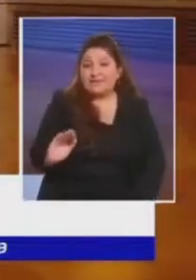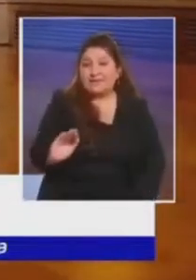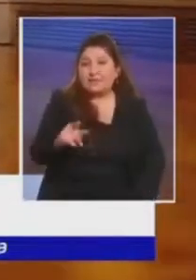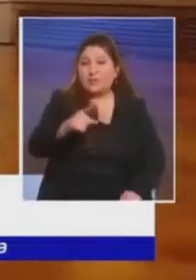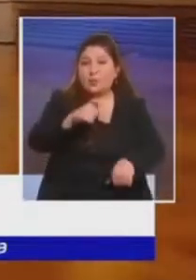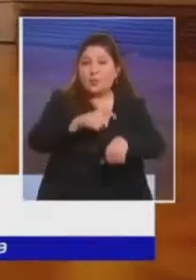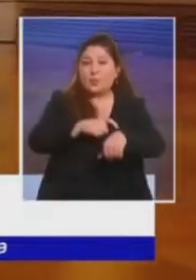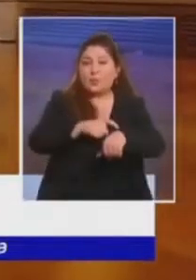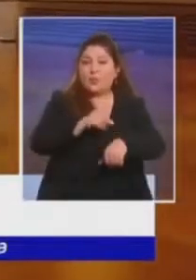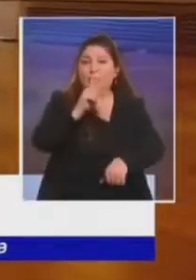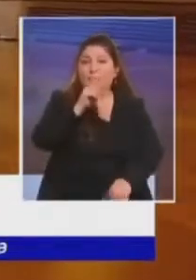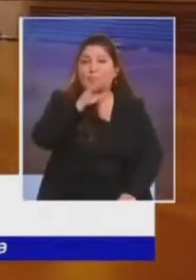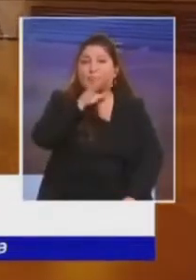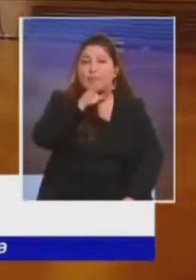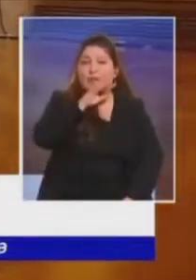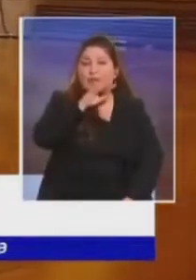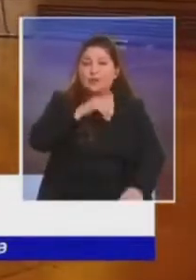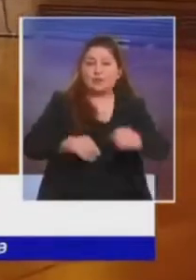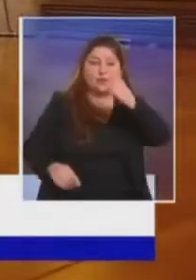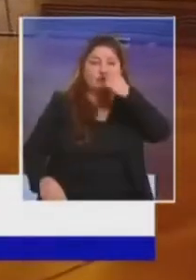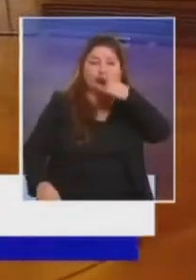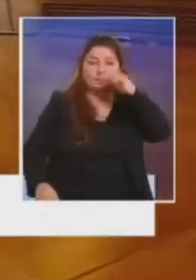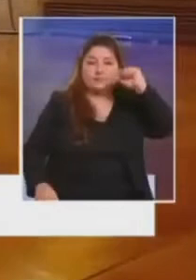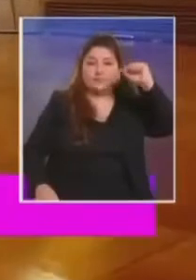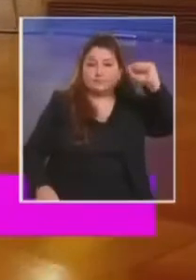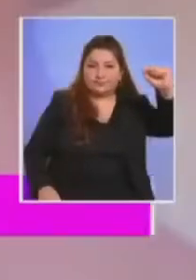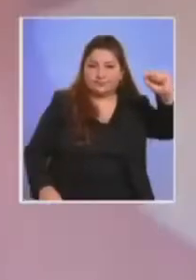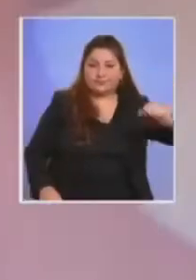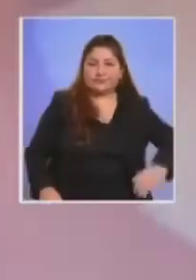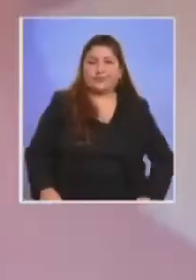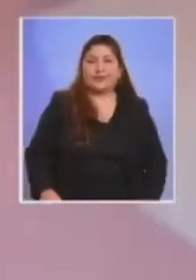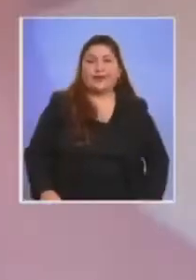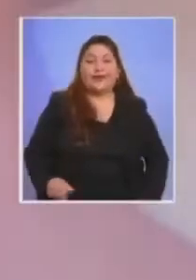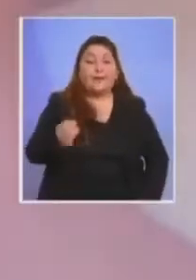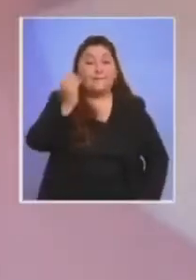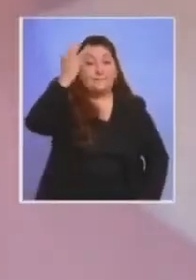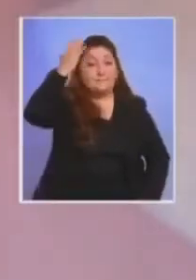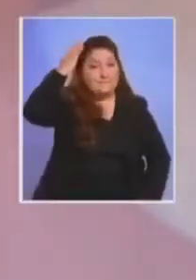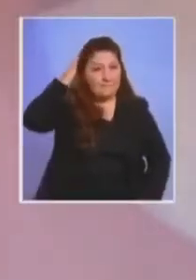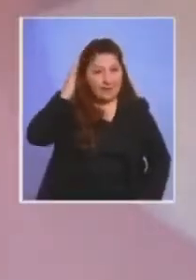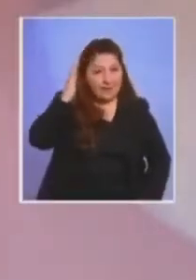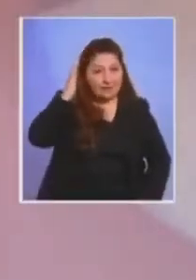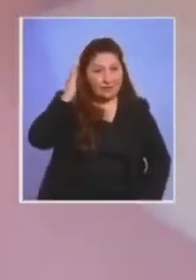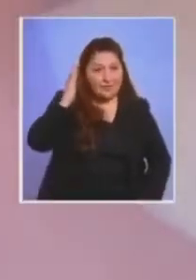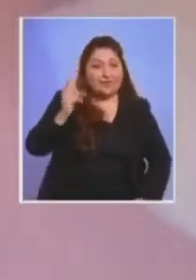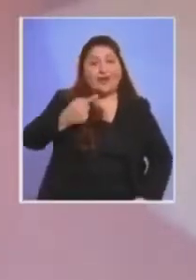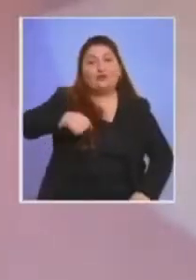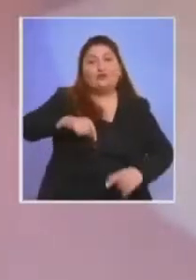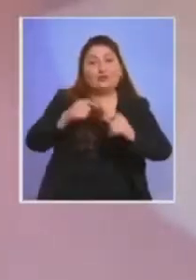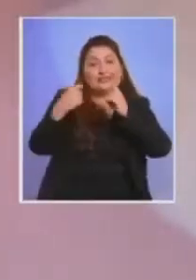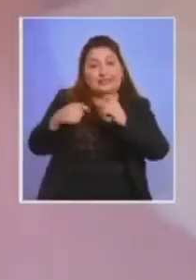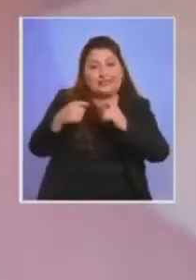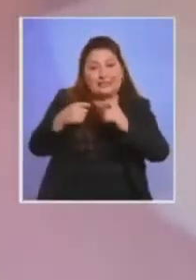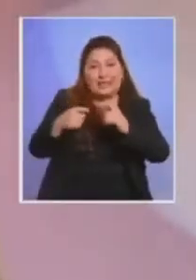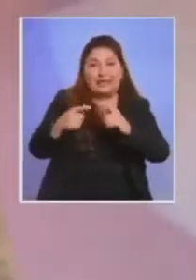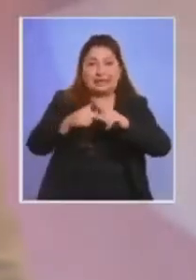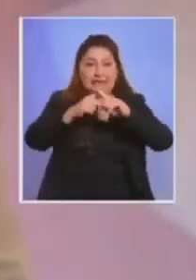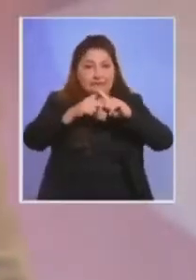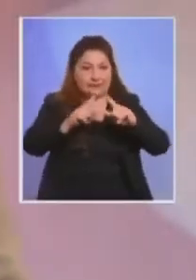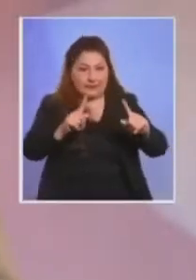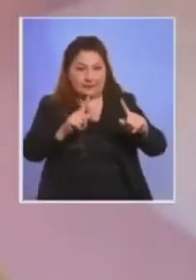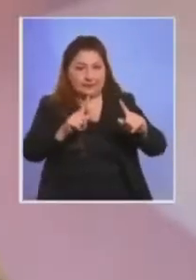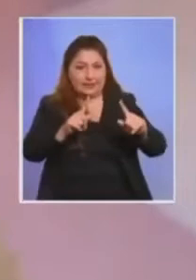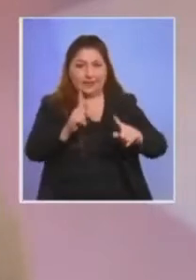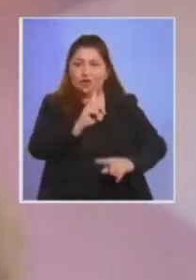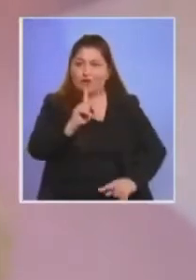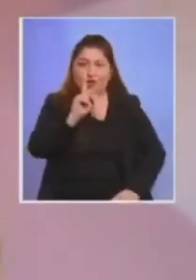candidato Boric. Muchas gracias. Marco, para intentar diferenciarse no es necesario mentir. Yo tengo la más profunda